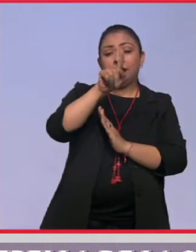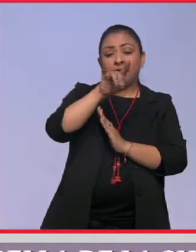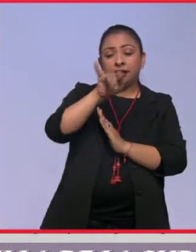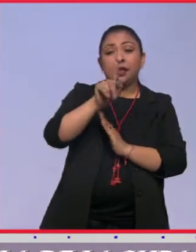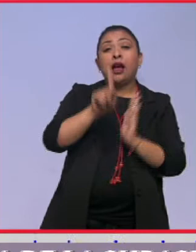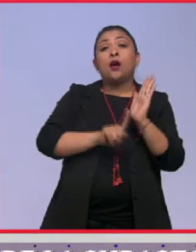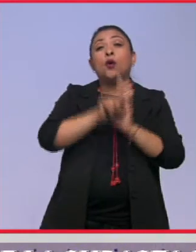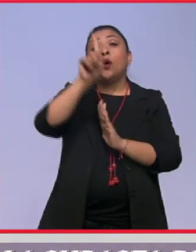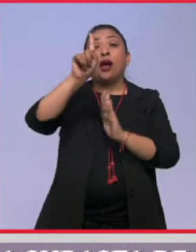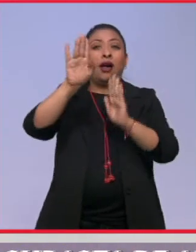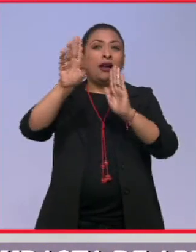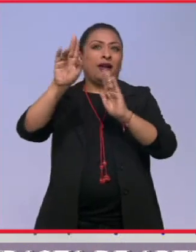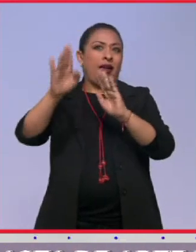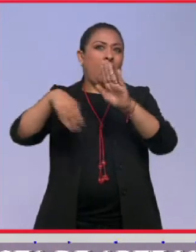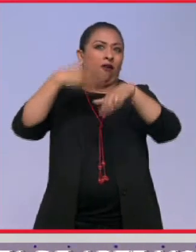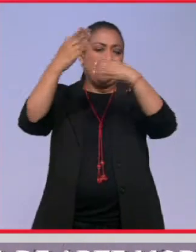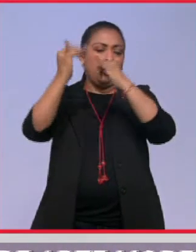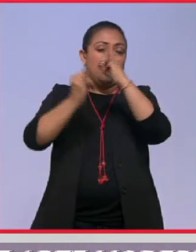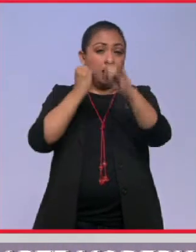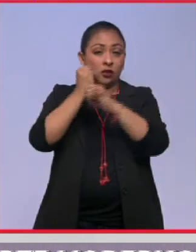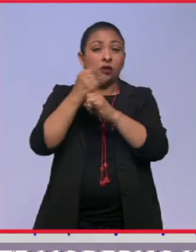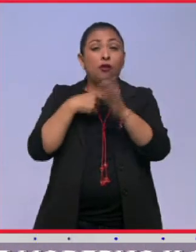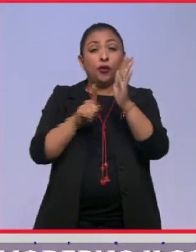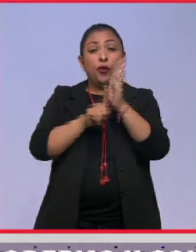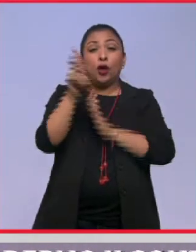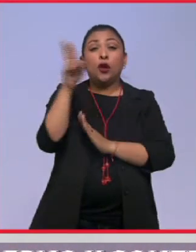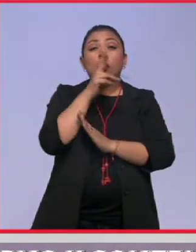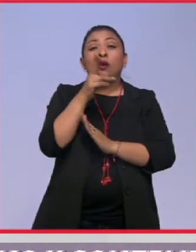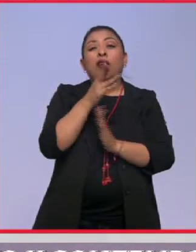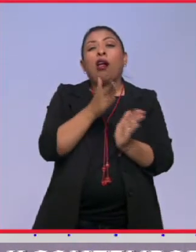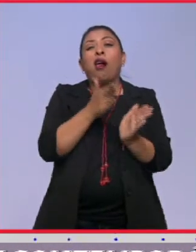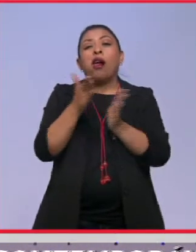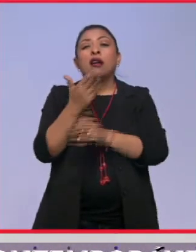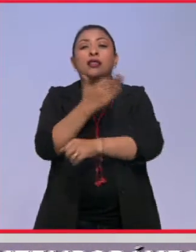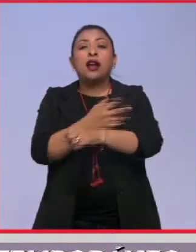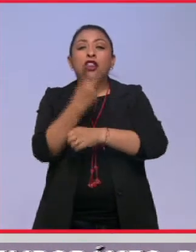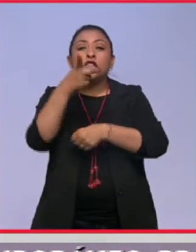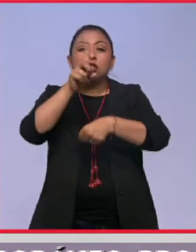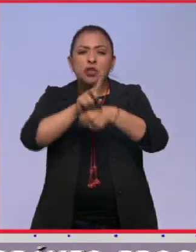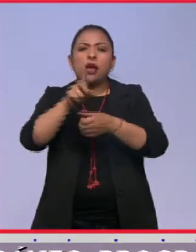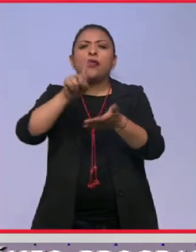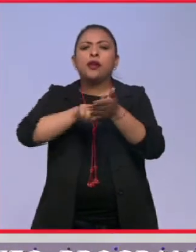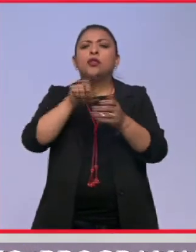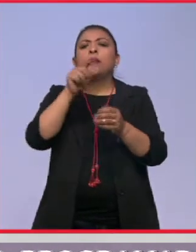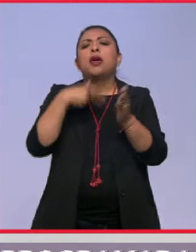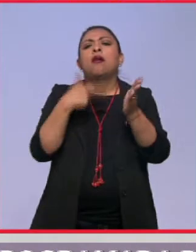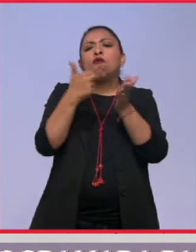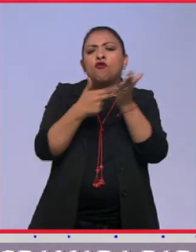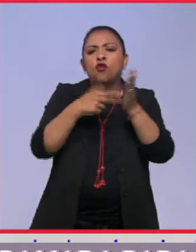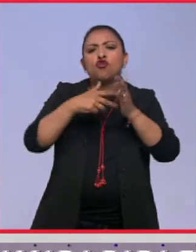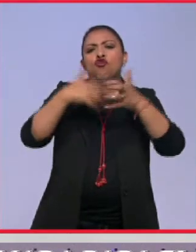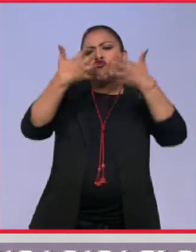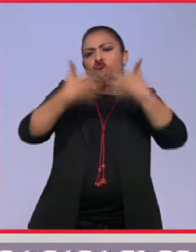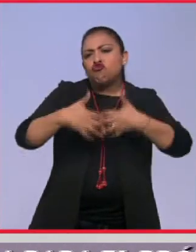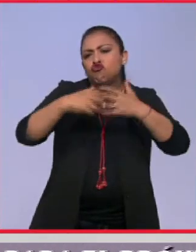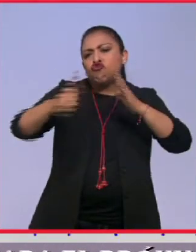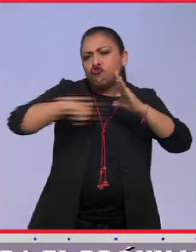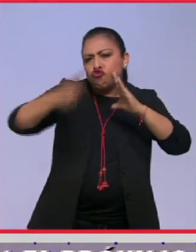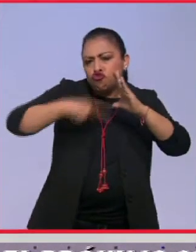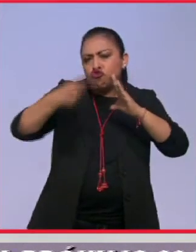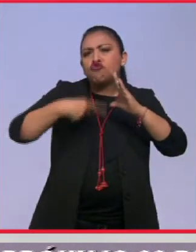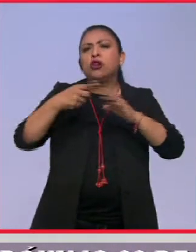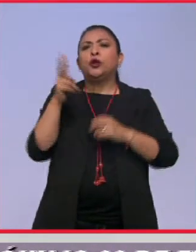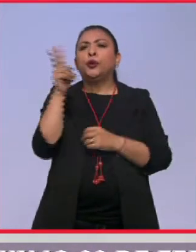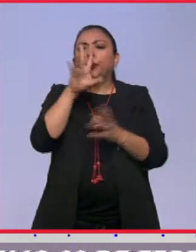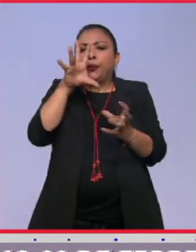Espacial Internacional. La cápsula rusa, que salió con 2 días de retraso, también lleva herramientas, un propulsor para la estación,